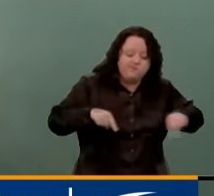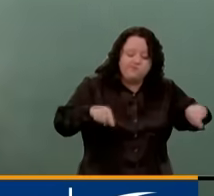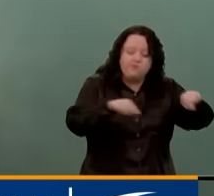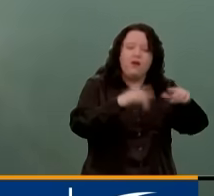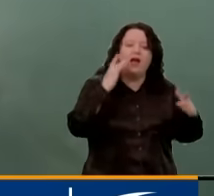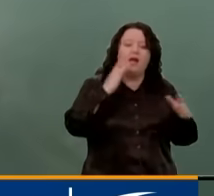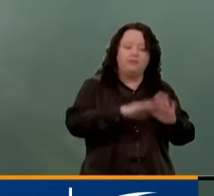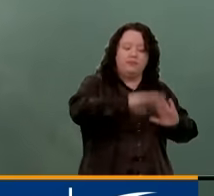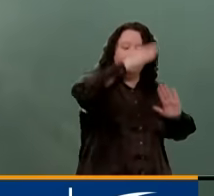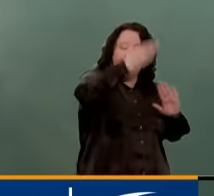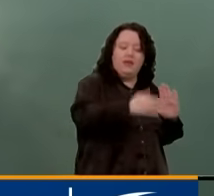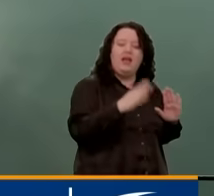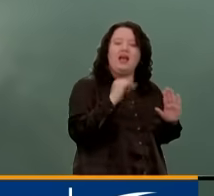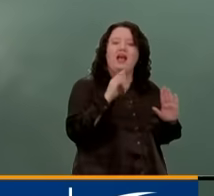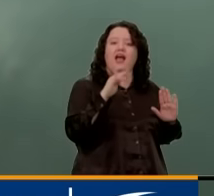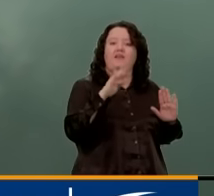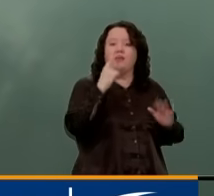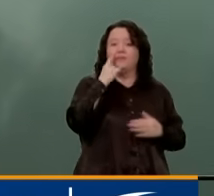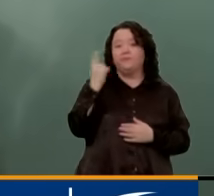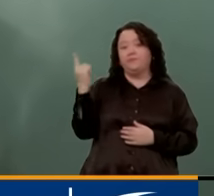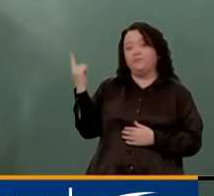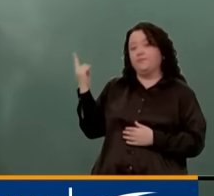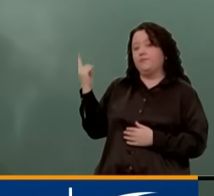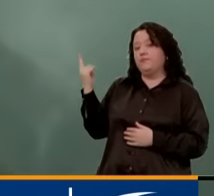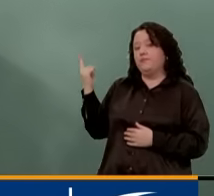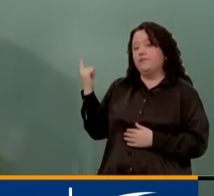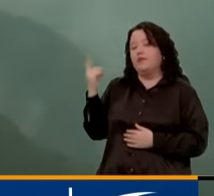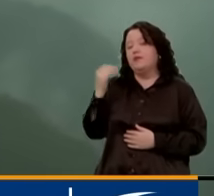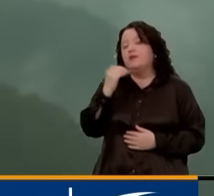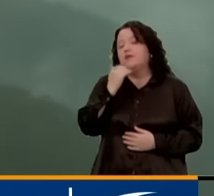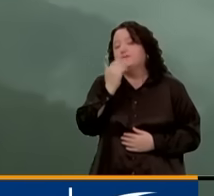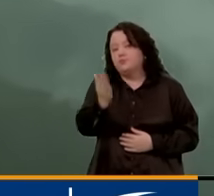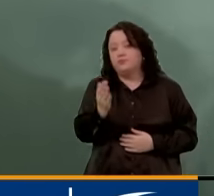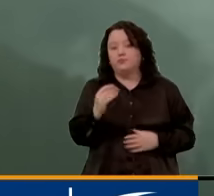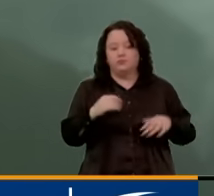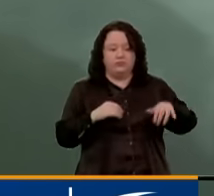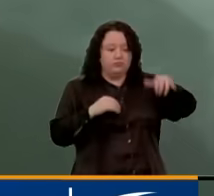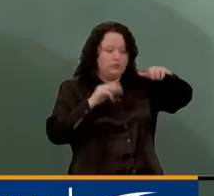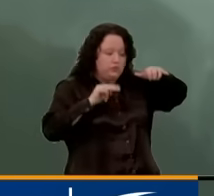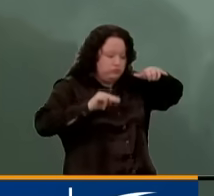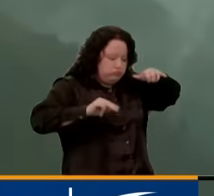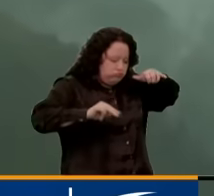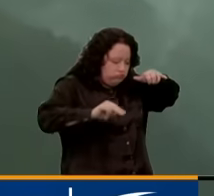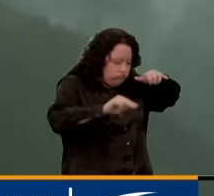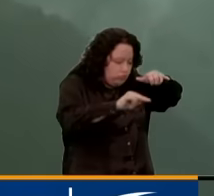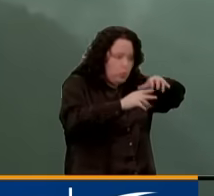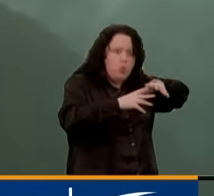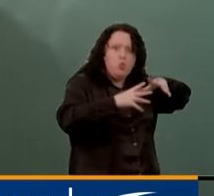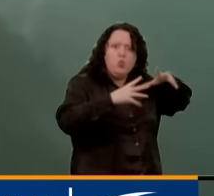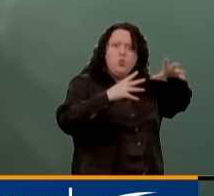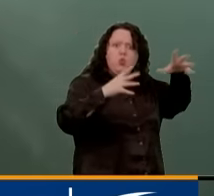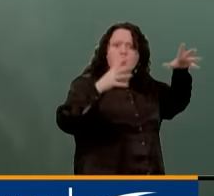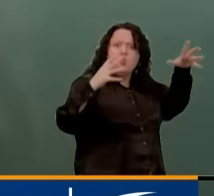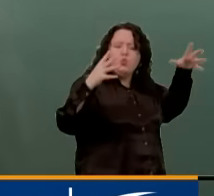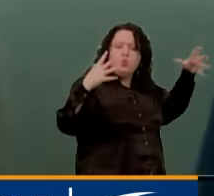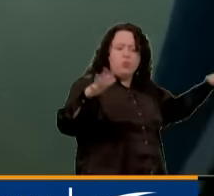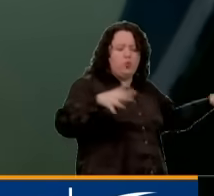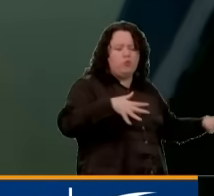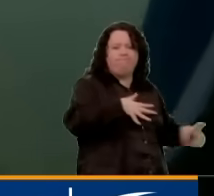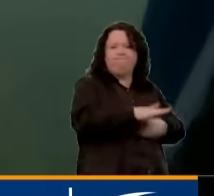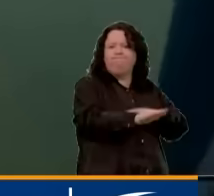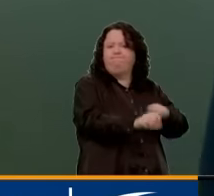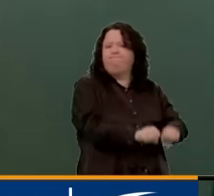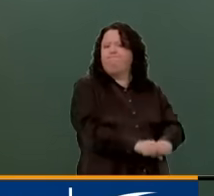Cerro El Cable, que como pueden ver ustedes, de alguna manera desde acá arriba se puede ver la magnitud del daño y de